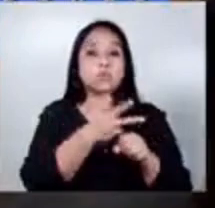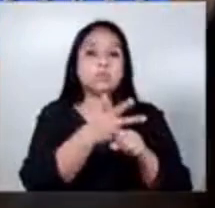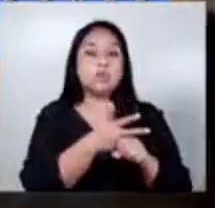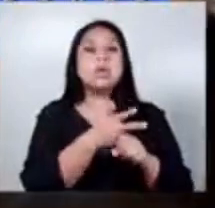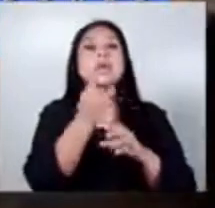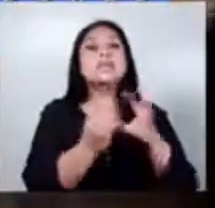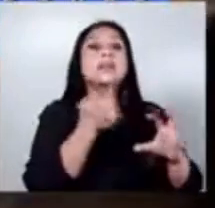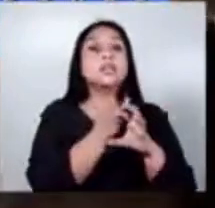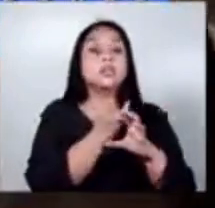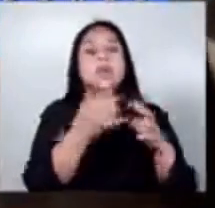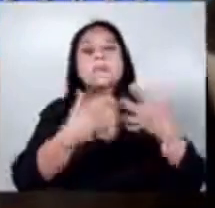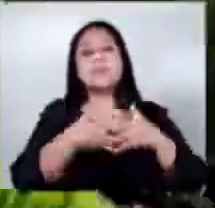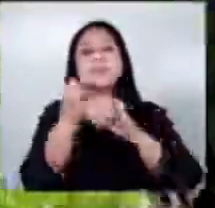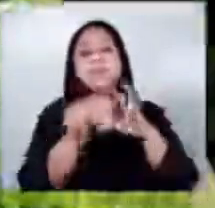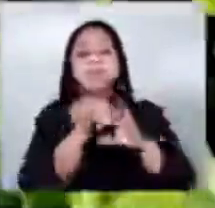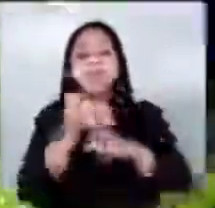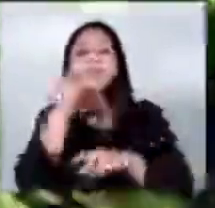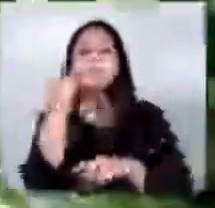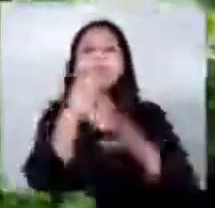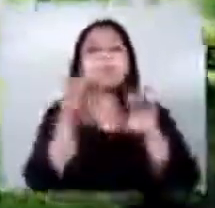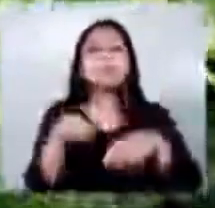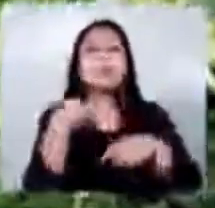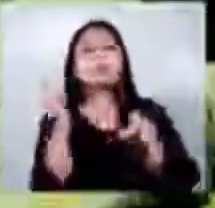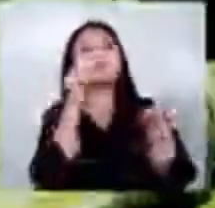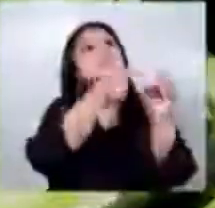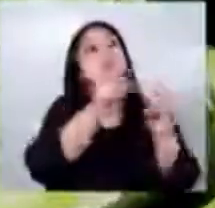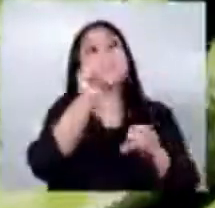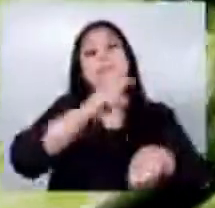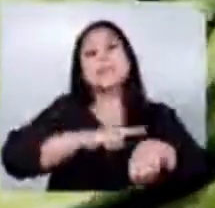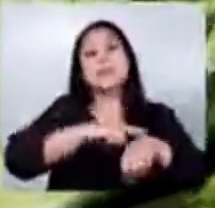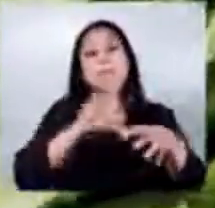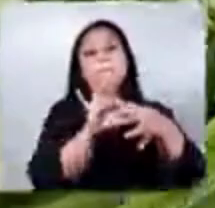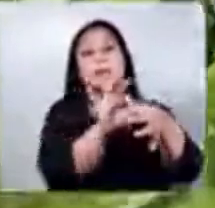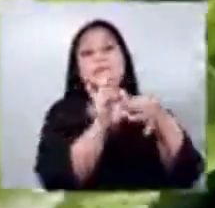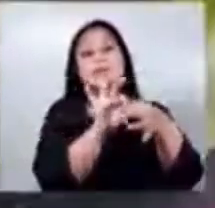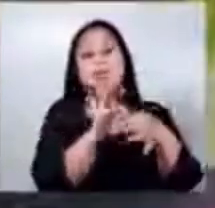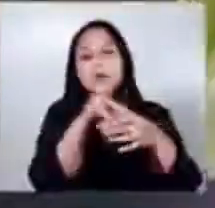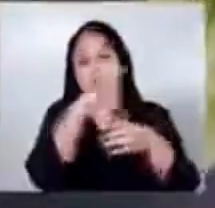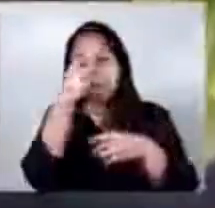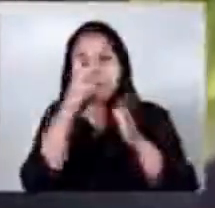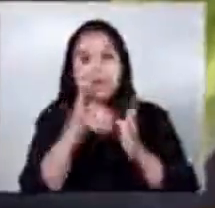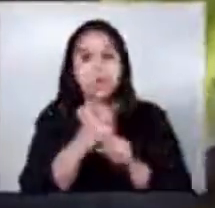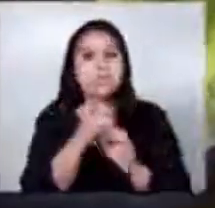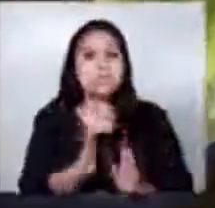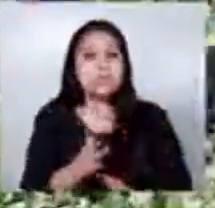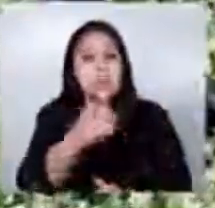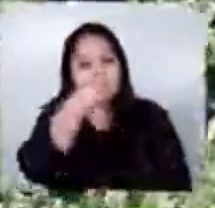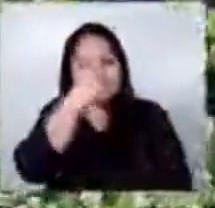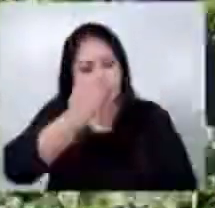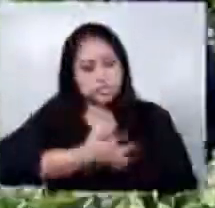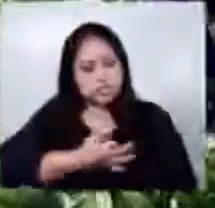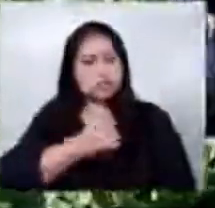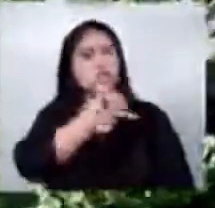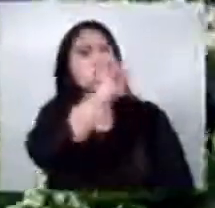Trabajadores Guatemaltecos en el Extranjero, que va de la mano con el Programa de Trabajo Temporal para vincular trabajadores guatemaltecos con